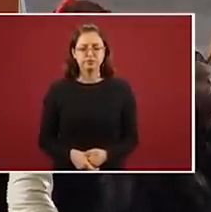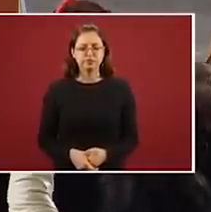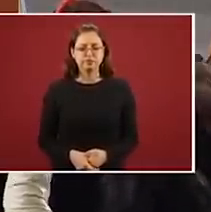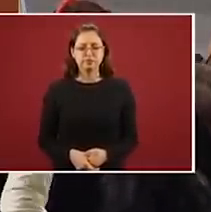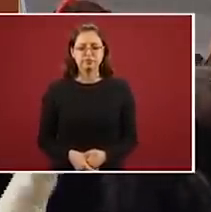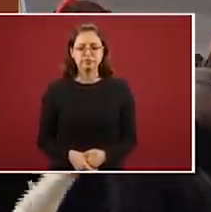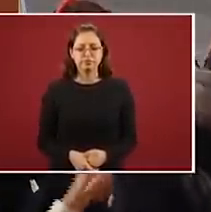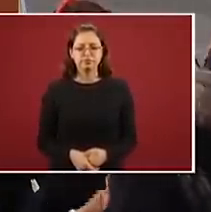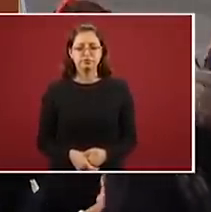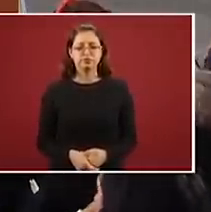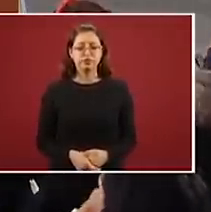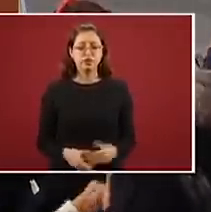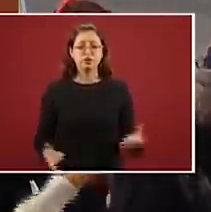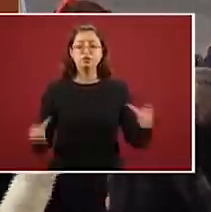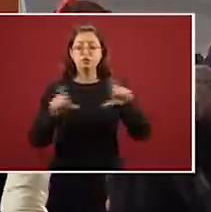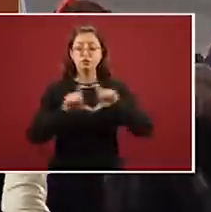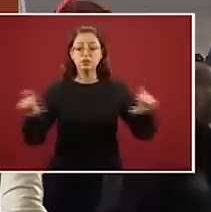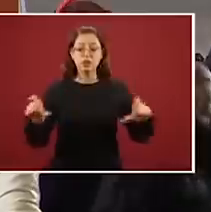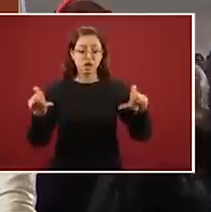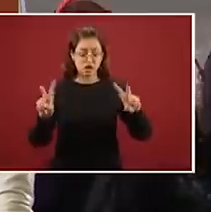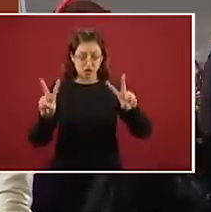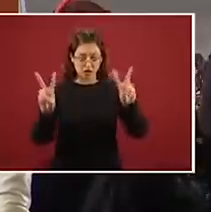un párrafo